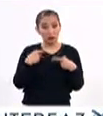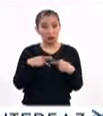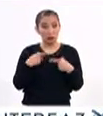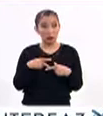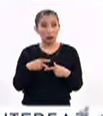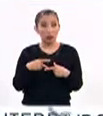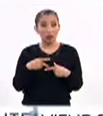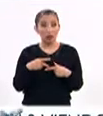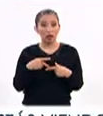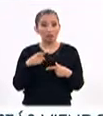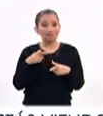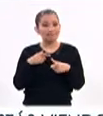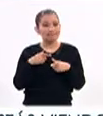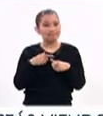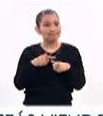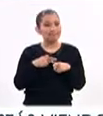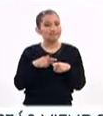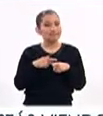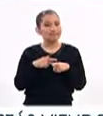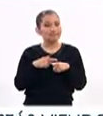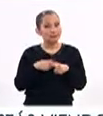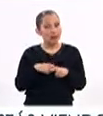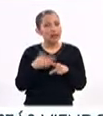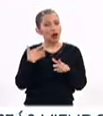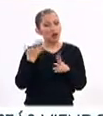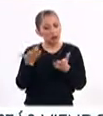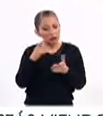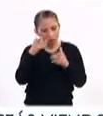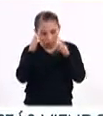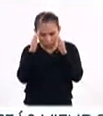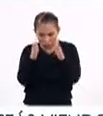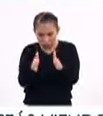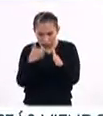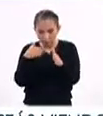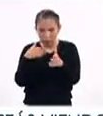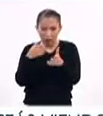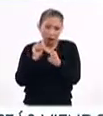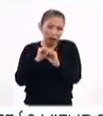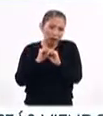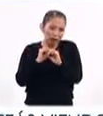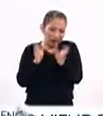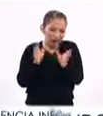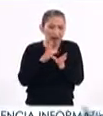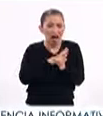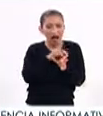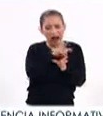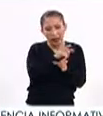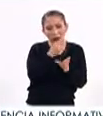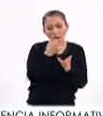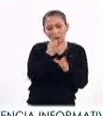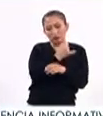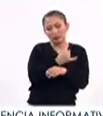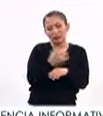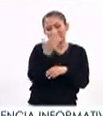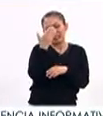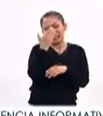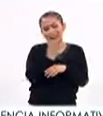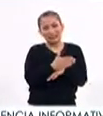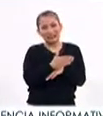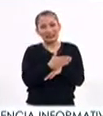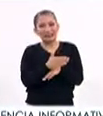persona siga y se siga concentrado y todo. Obviamente también hay que ser objetivos y hay que